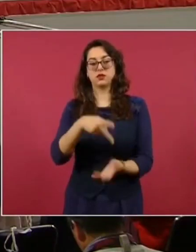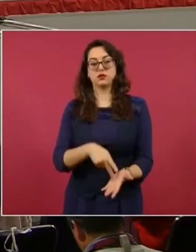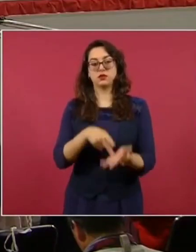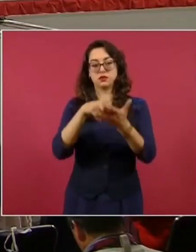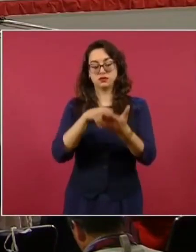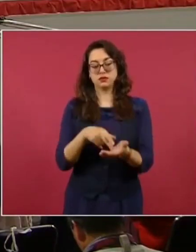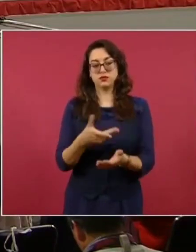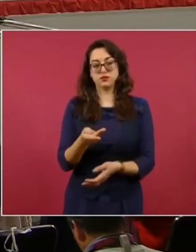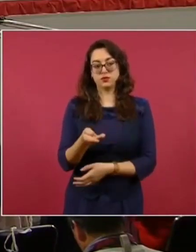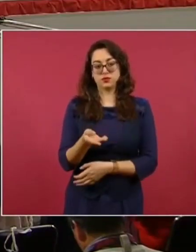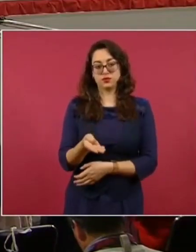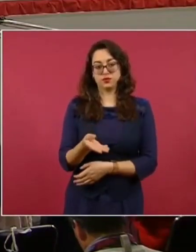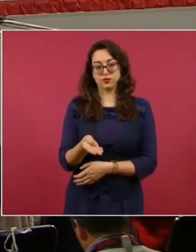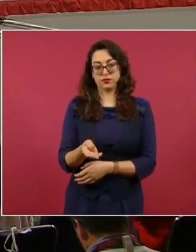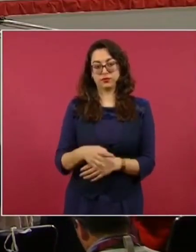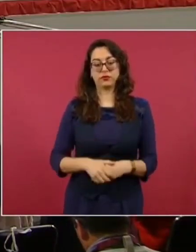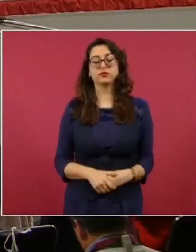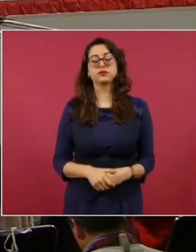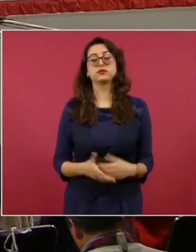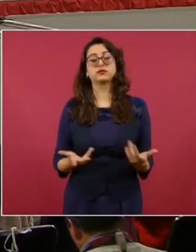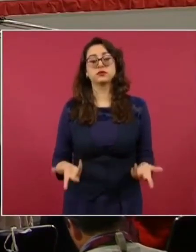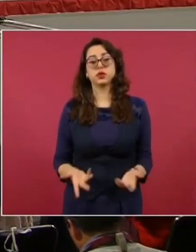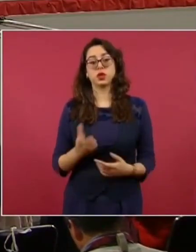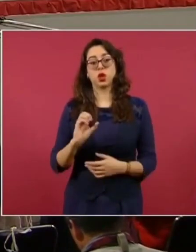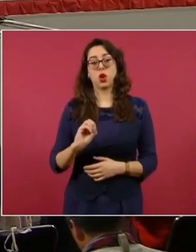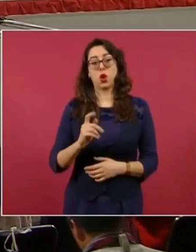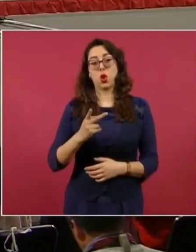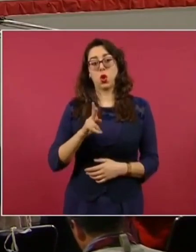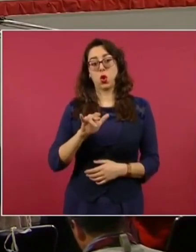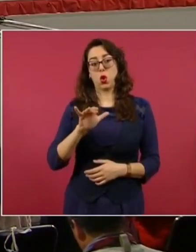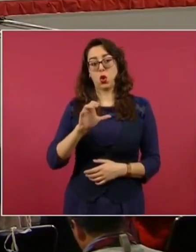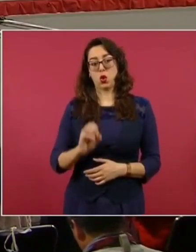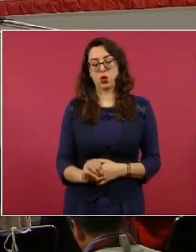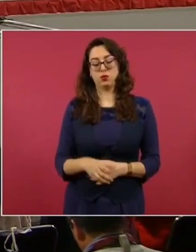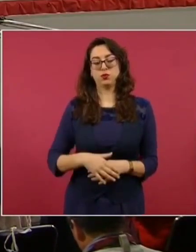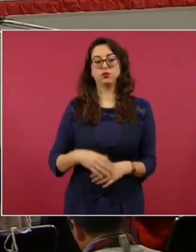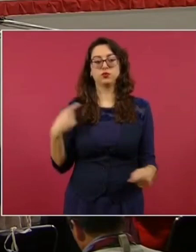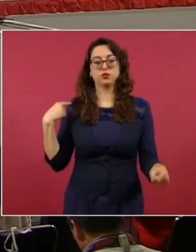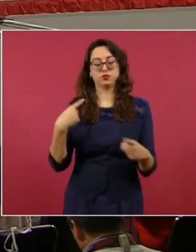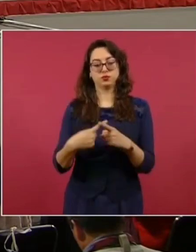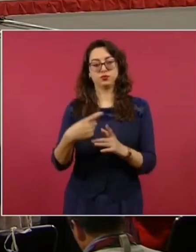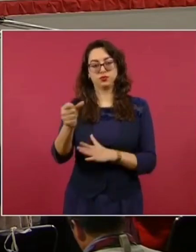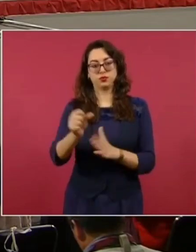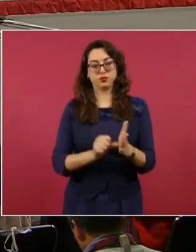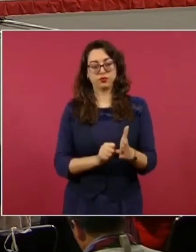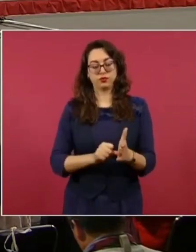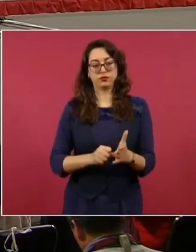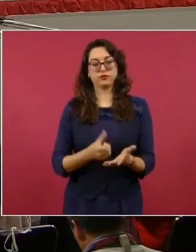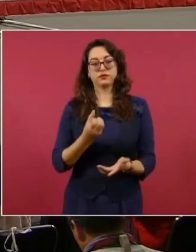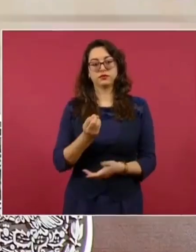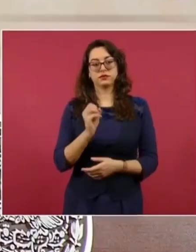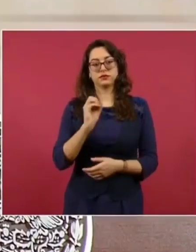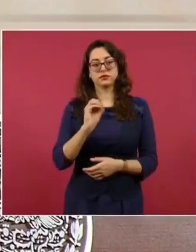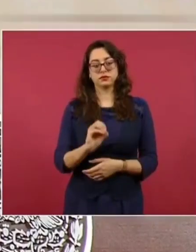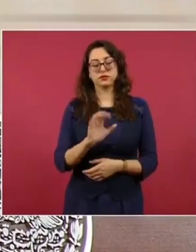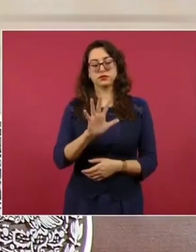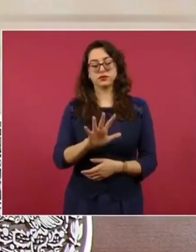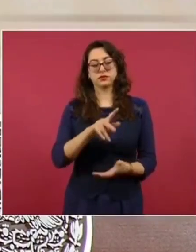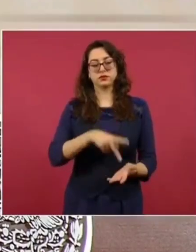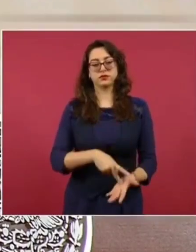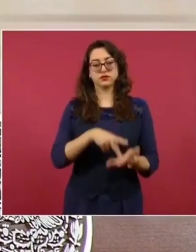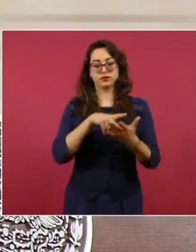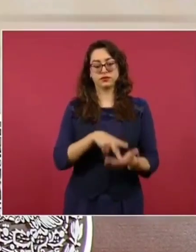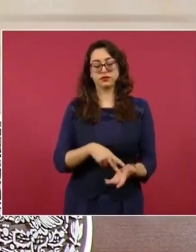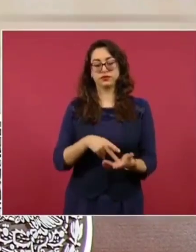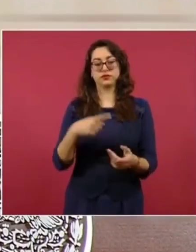asegurados goma de opio en el mes de mayo se han asegurado cero punto cinco kilogramos de goma de opio durante el presente